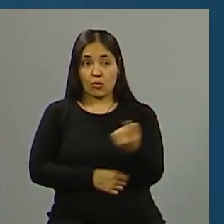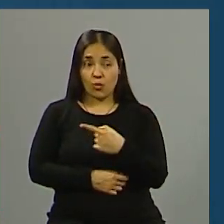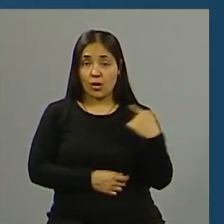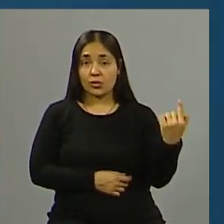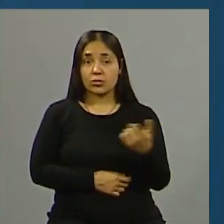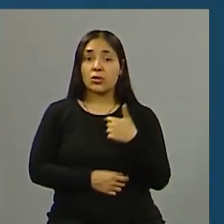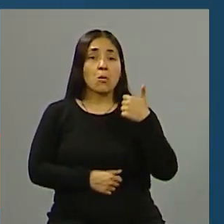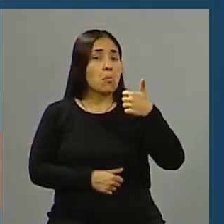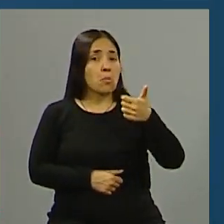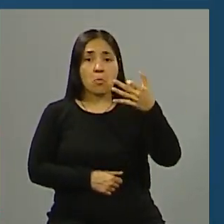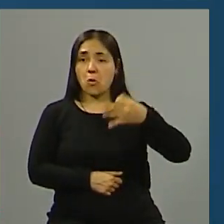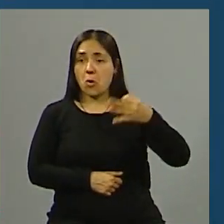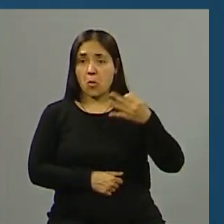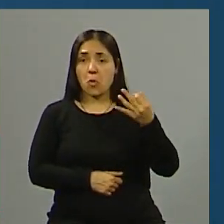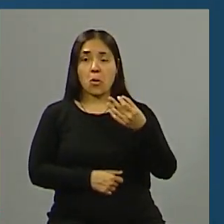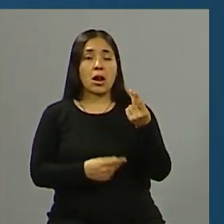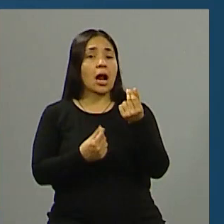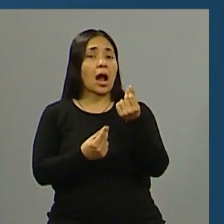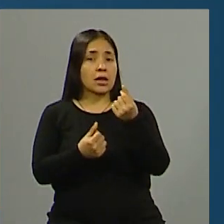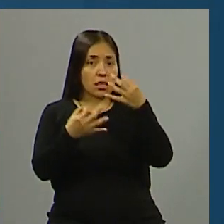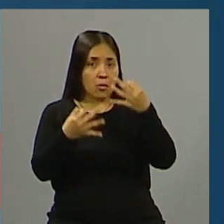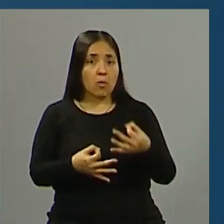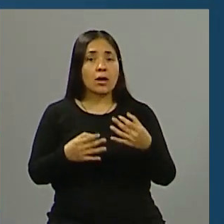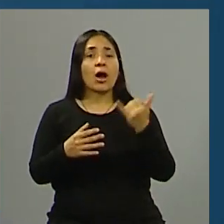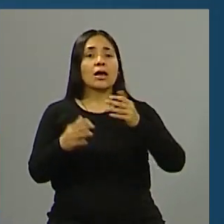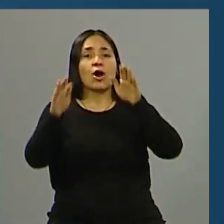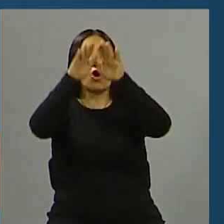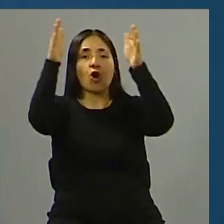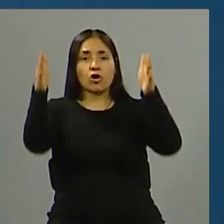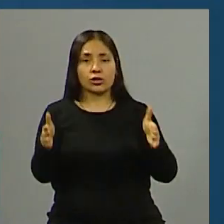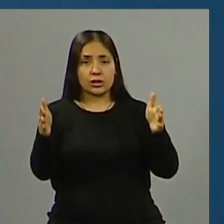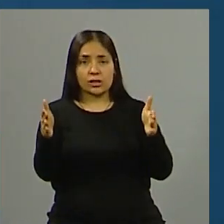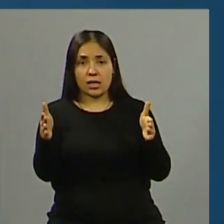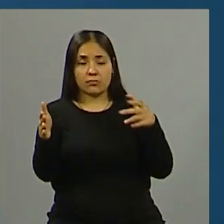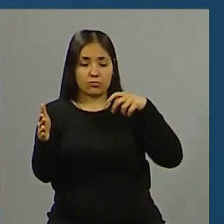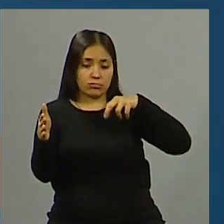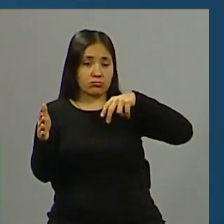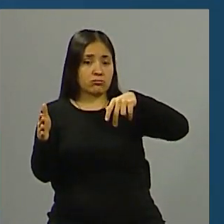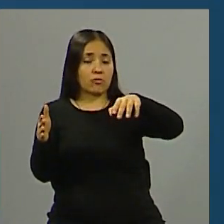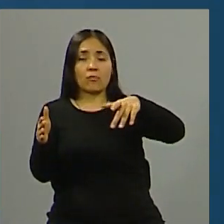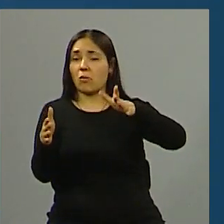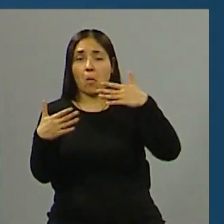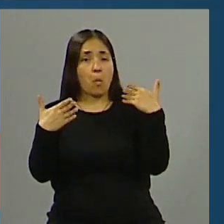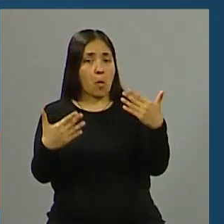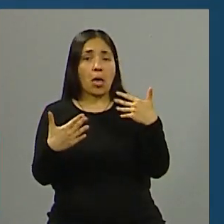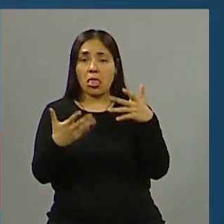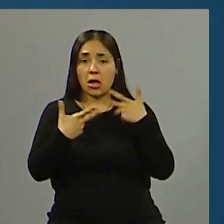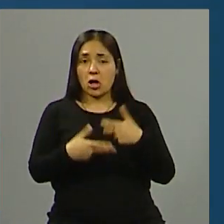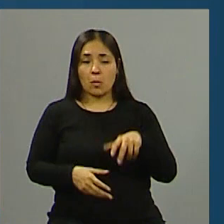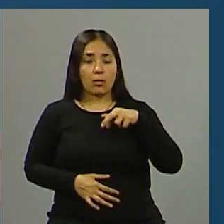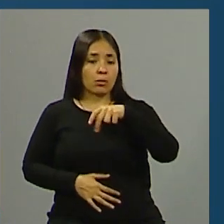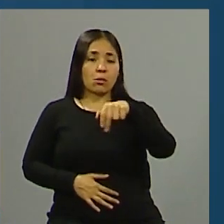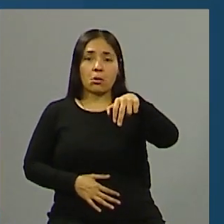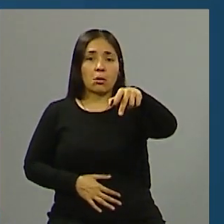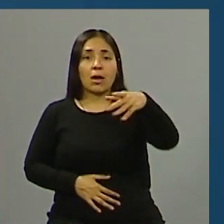están muy bien, son de buena calidad, hay coche camarote, uno puede caminar por los coches y tiene